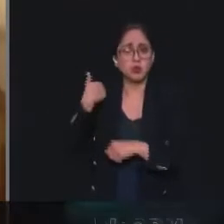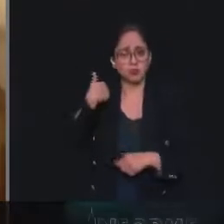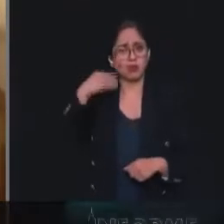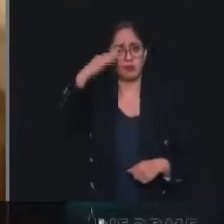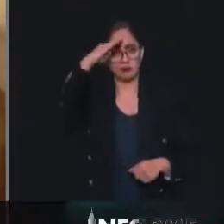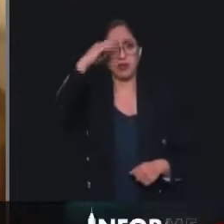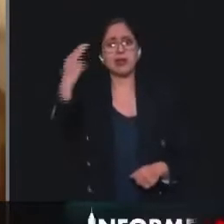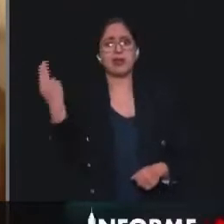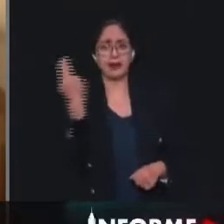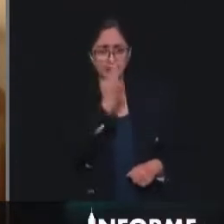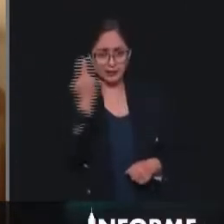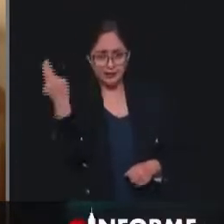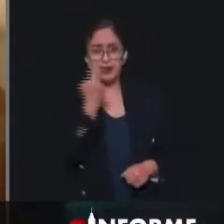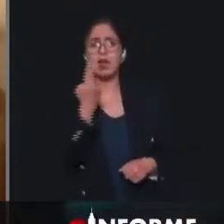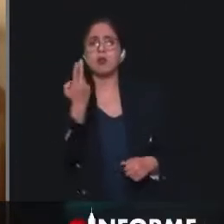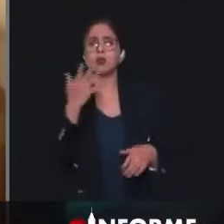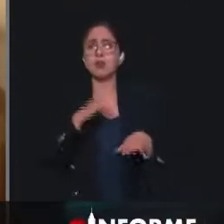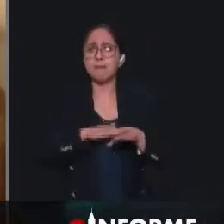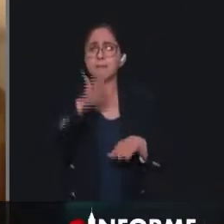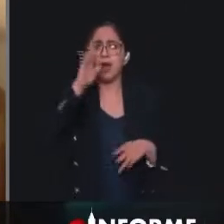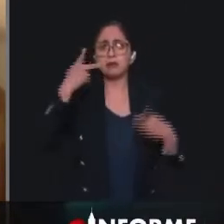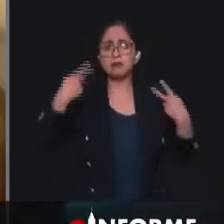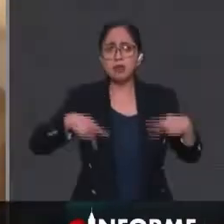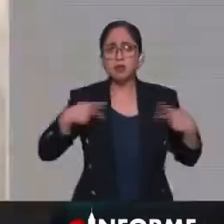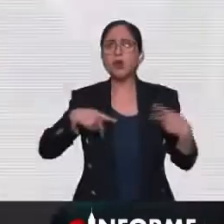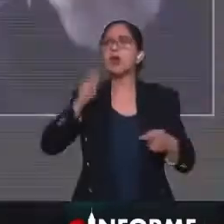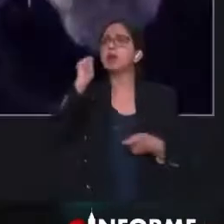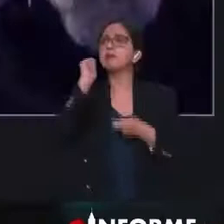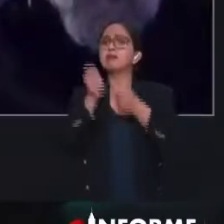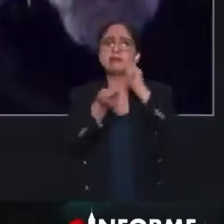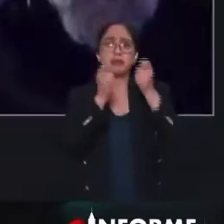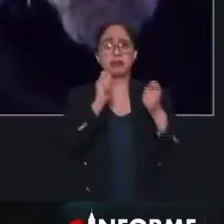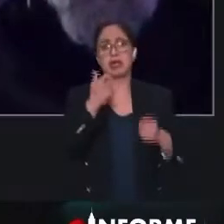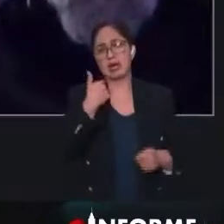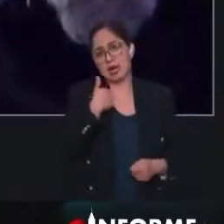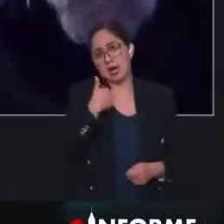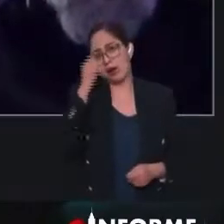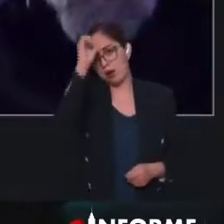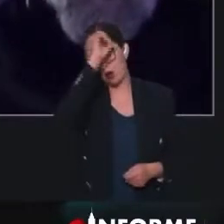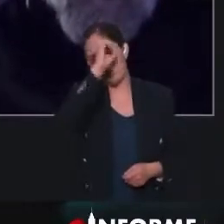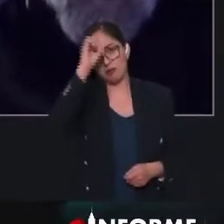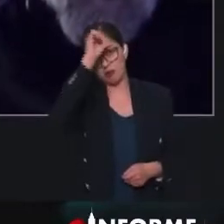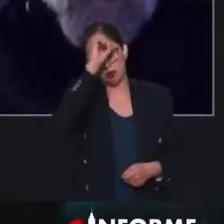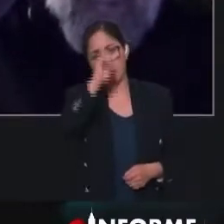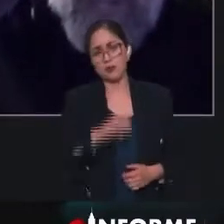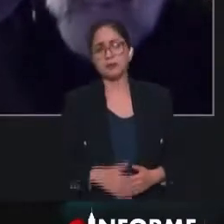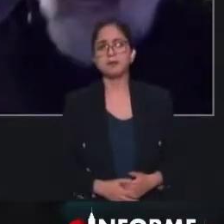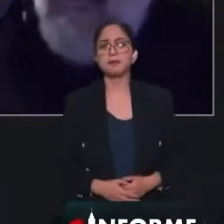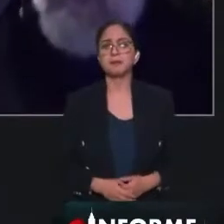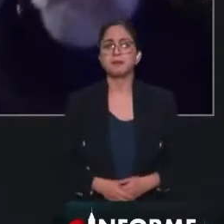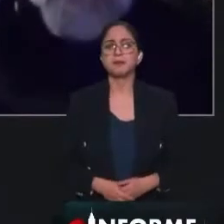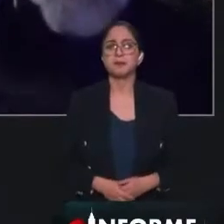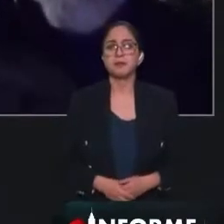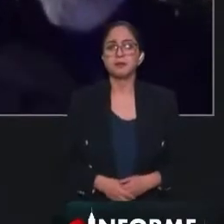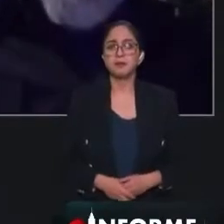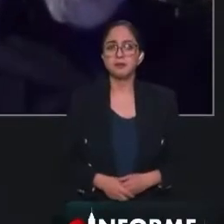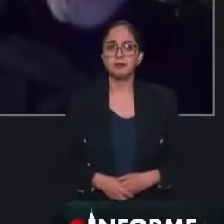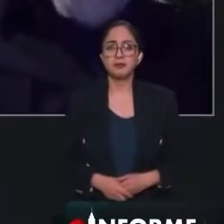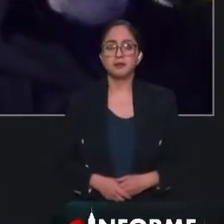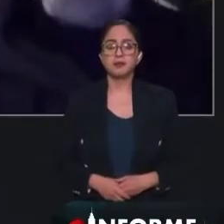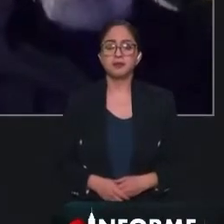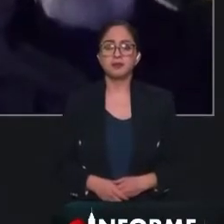para que pues también llegue a más audiencia eso, ¿no? Eso es lo que me imagino. Pedro, ¿qué dirías de esto?